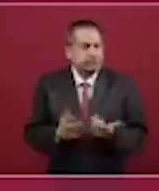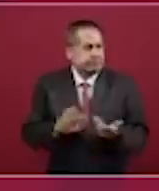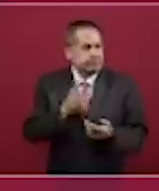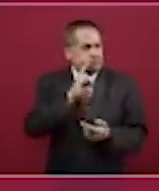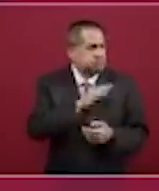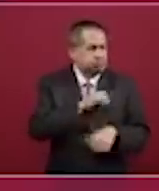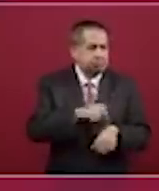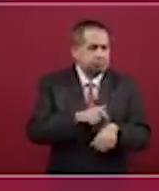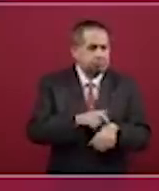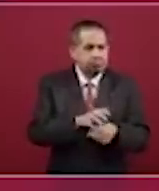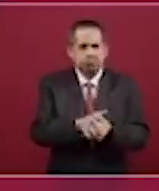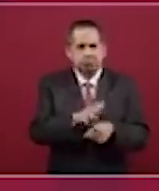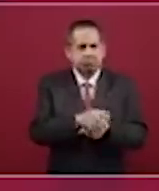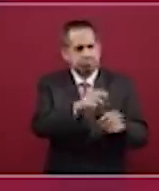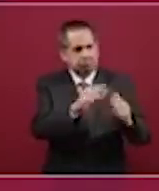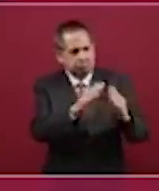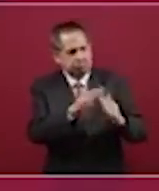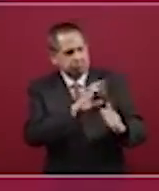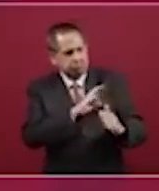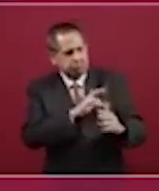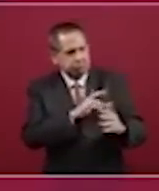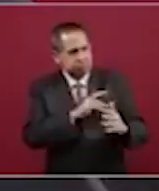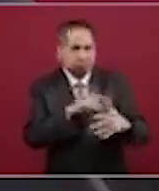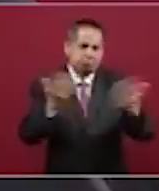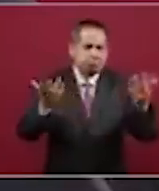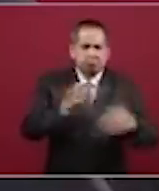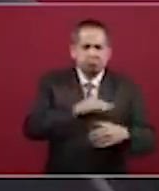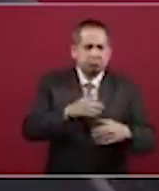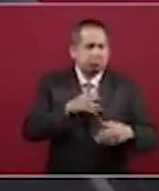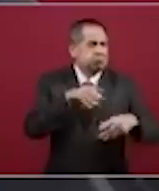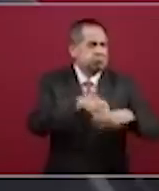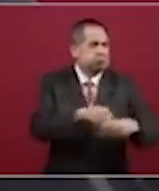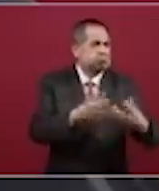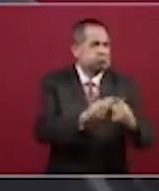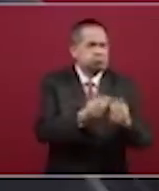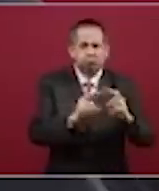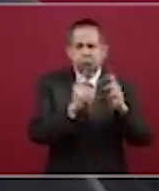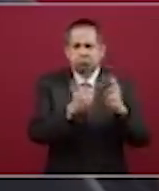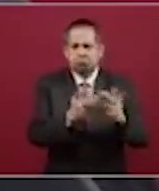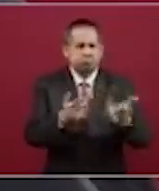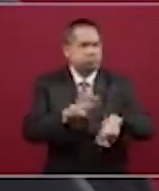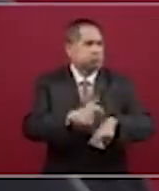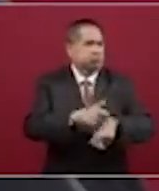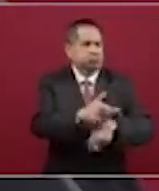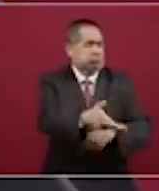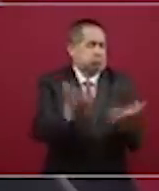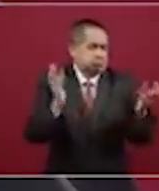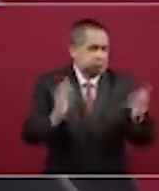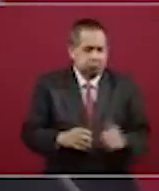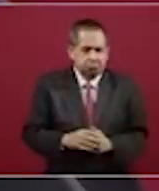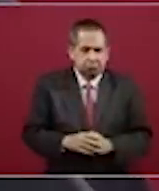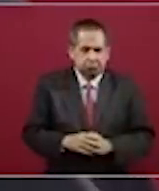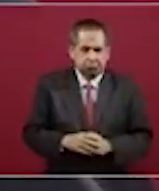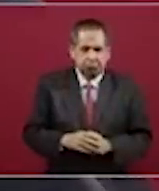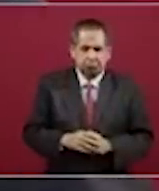se podía llevar a cabo esta reunión a esa hora,